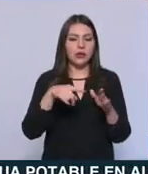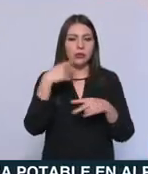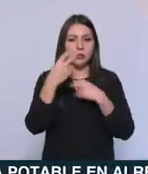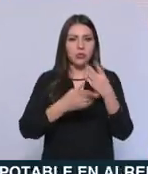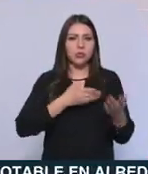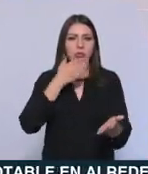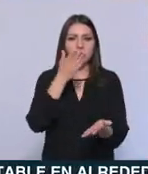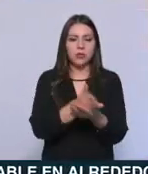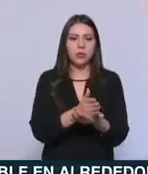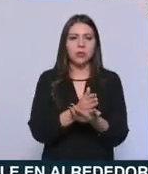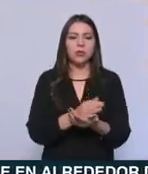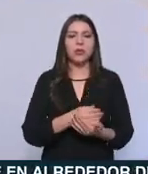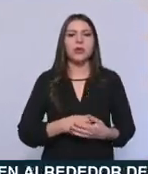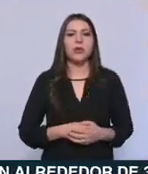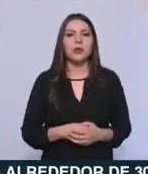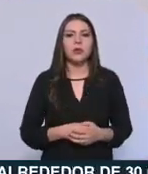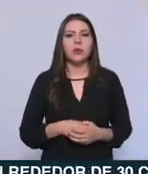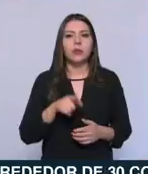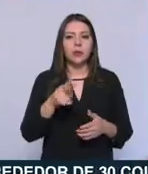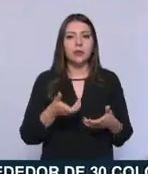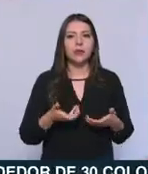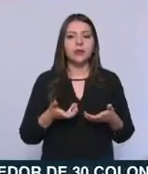acudir a Canela